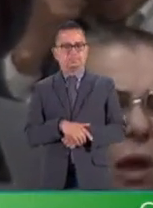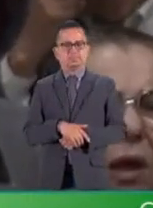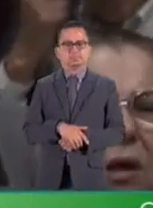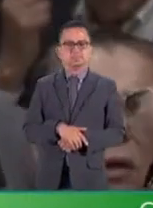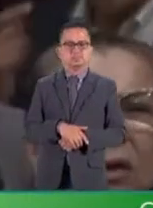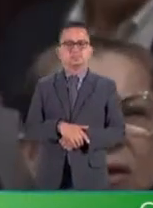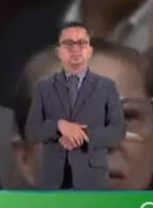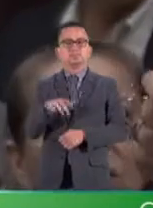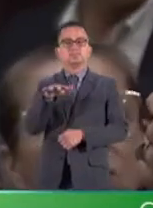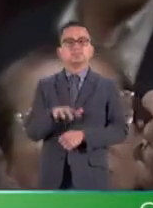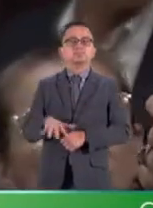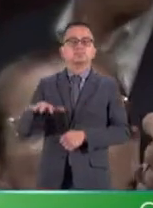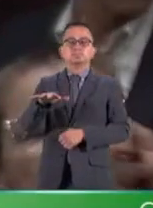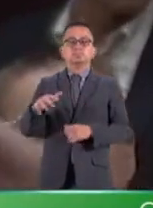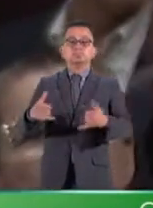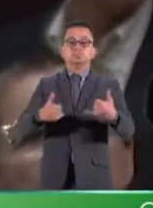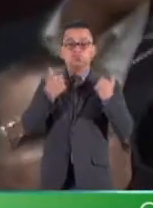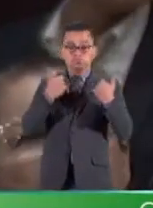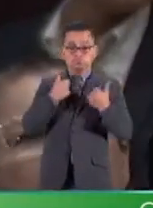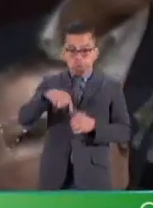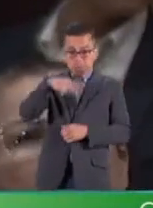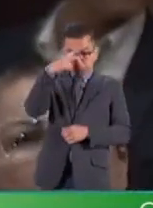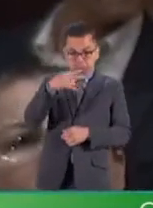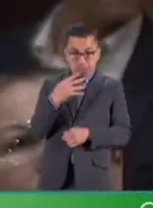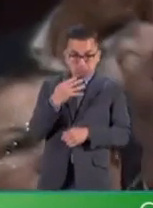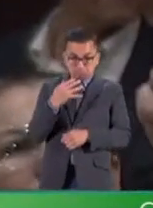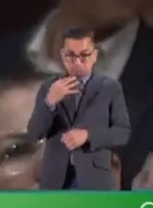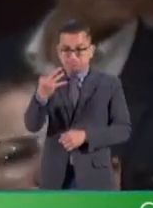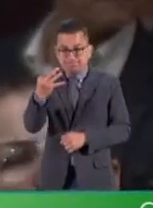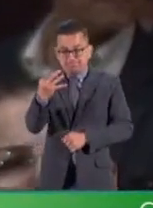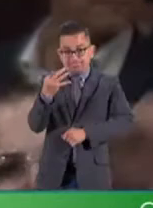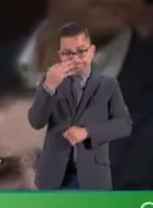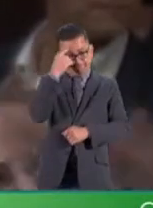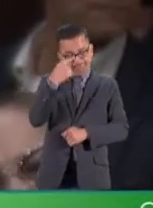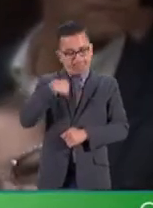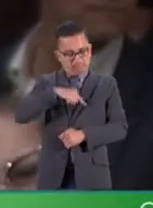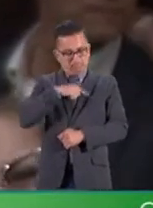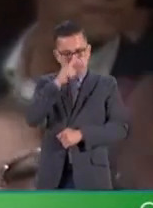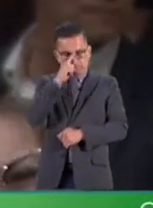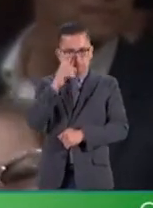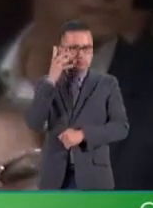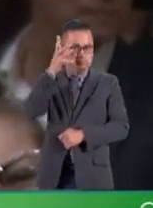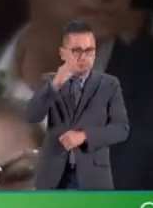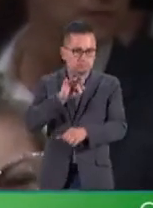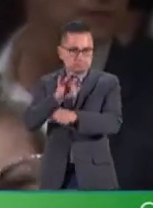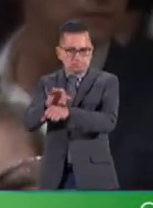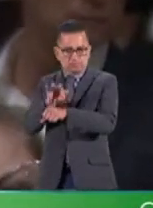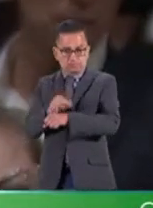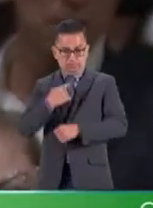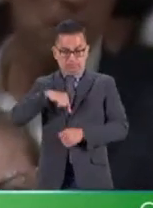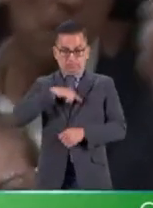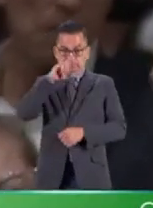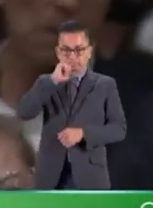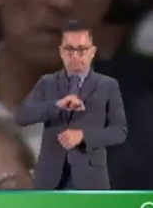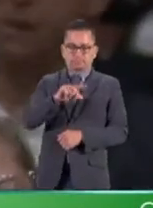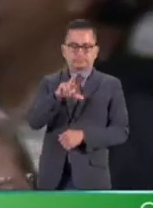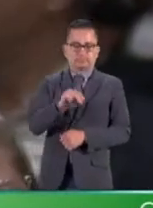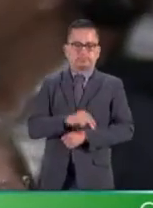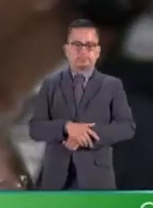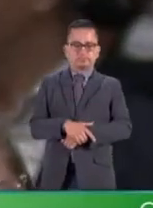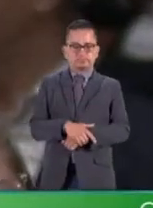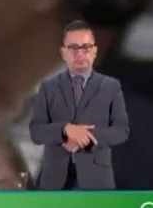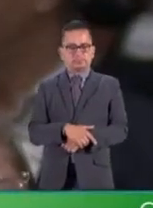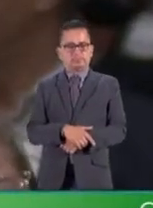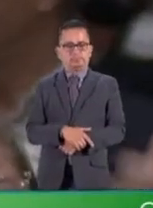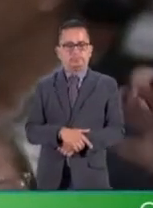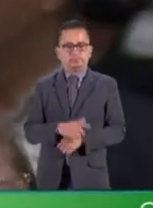nos eligieron como la opción de futuro y no les vamos a fallar bajo ninguna circunstancia. Quisiera